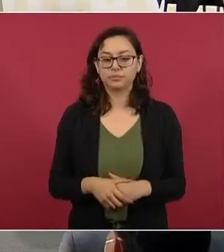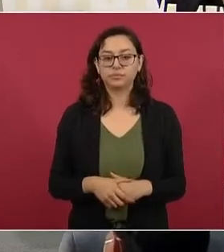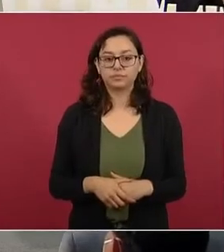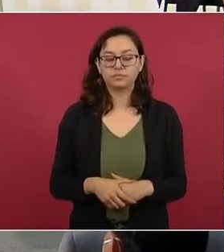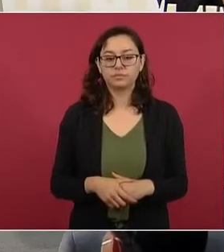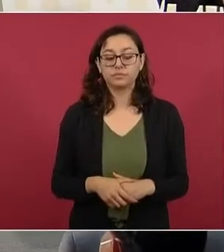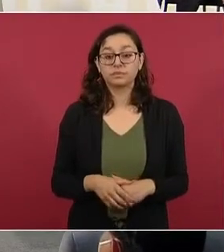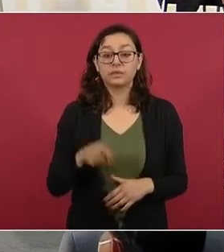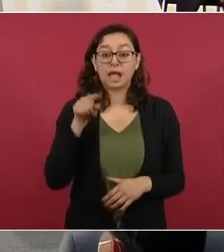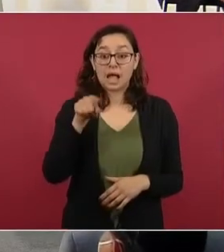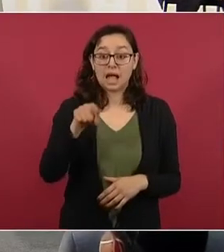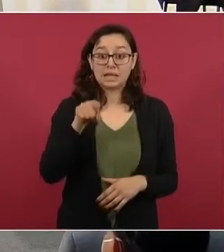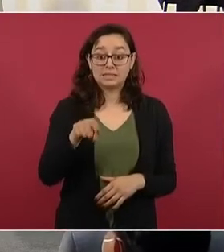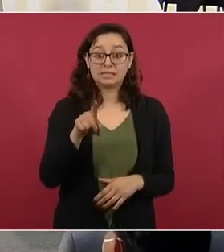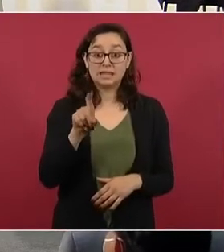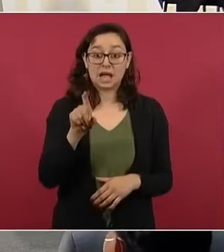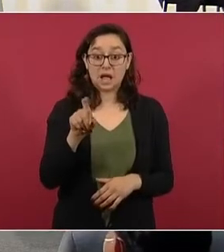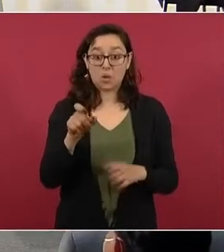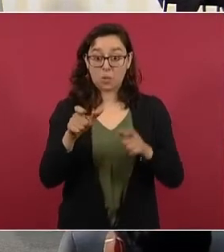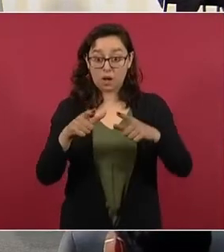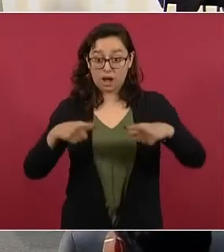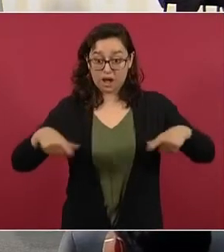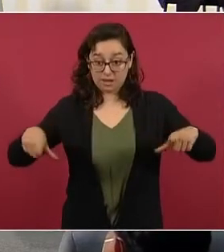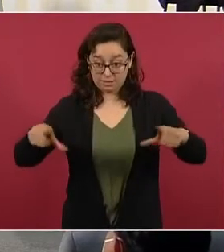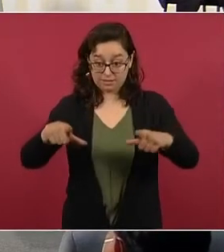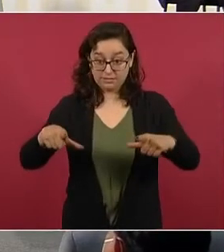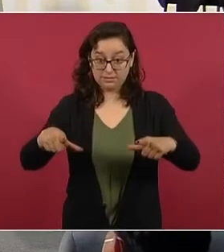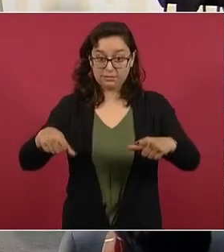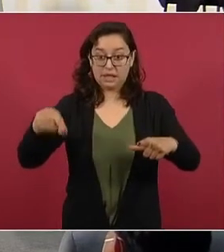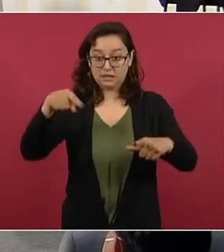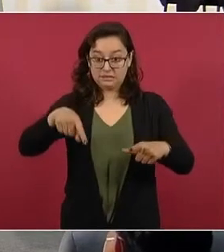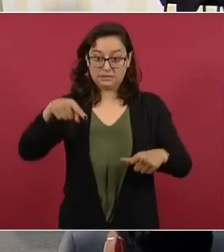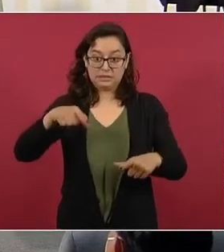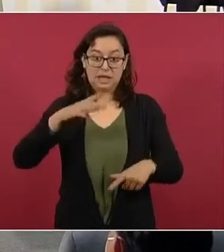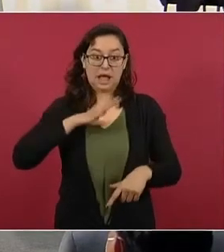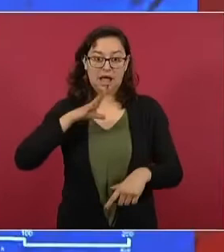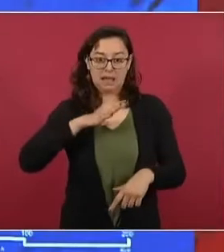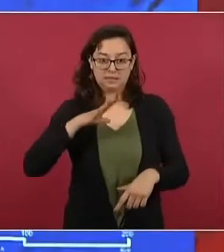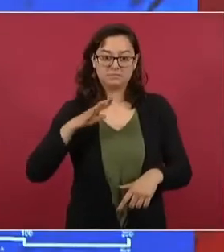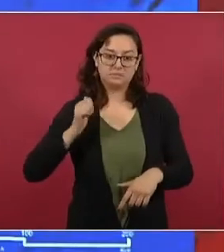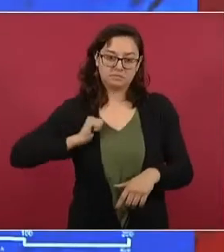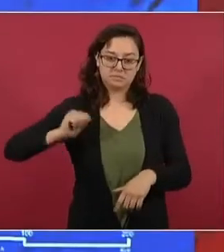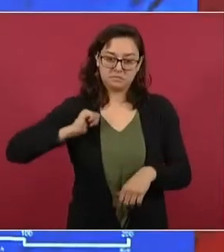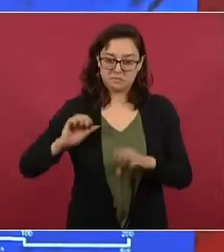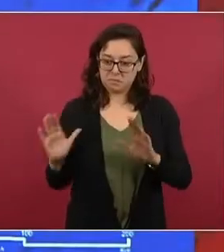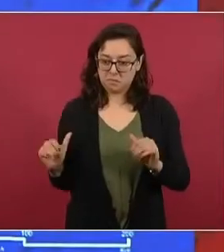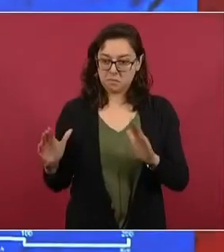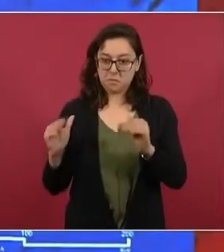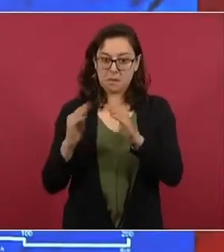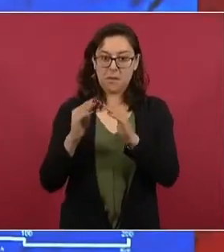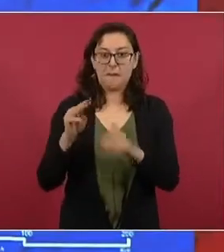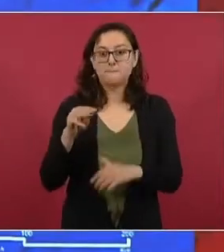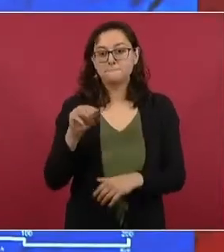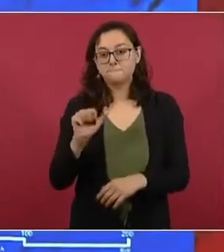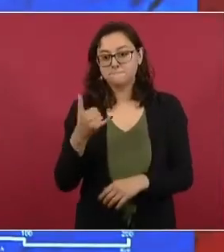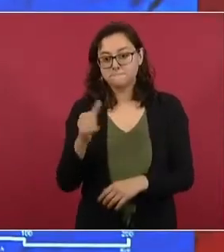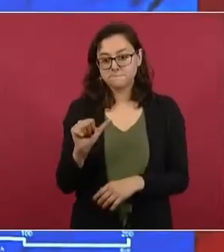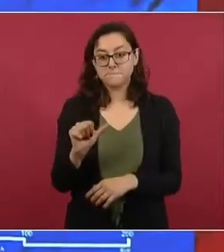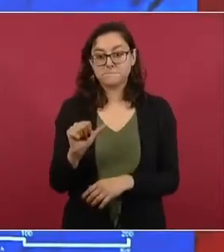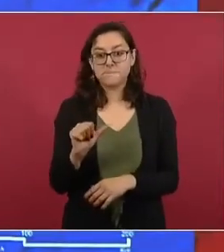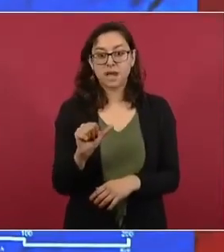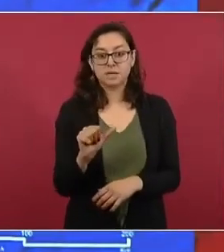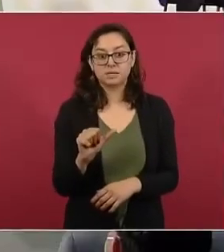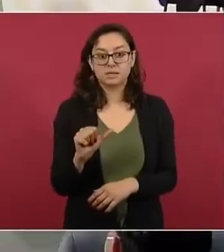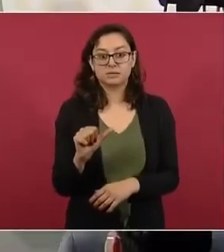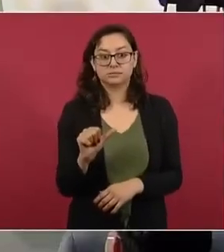Bueno, en una laguna de Cobá, Cobá es una zona arqueológica maya, ¿sí? Aquí está Chichén